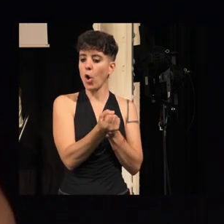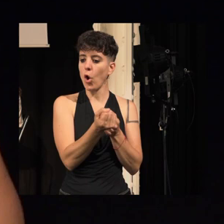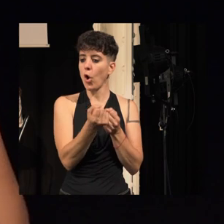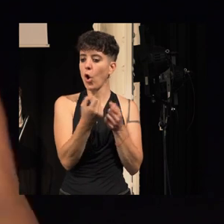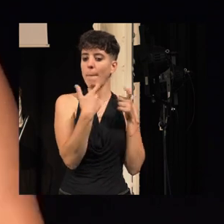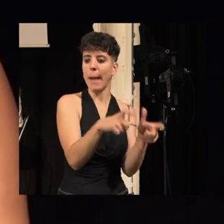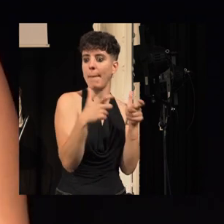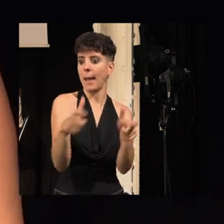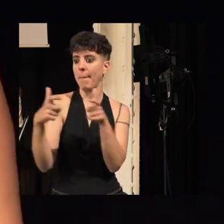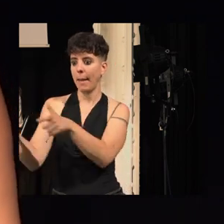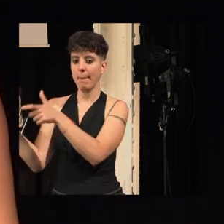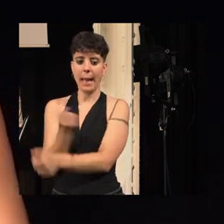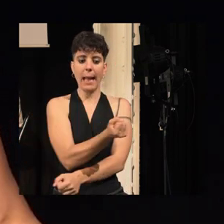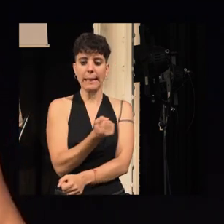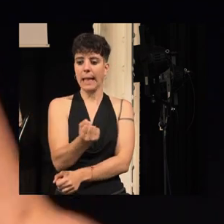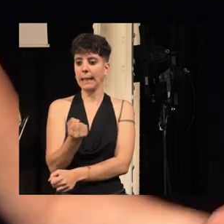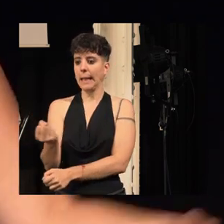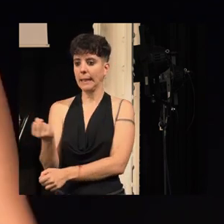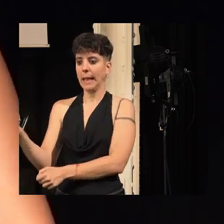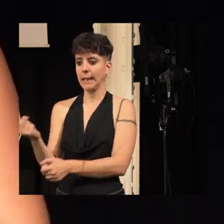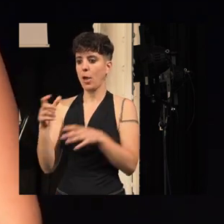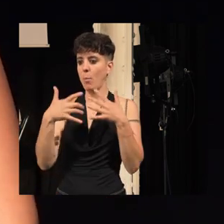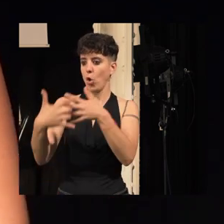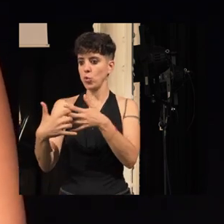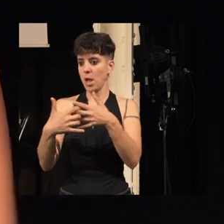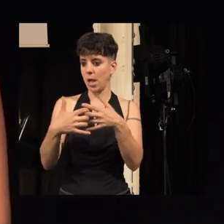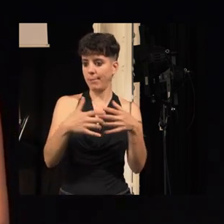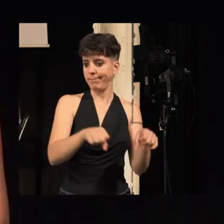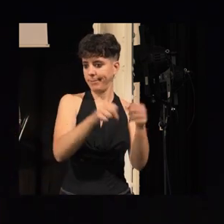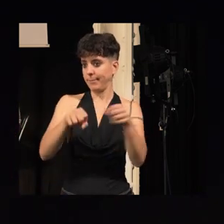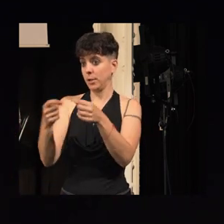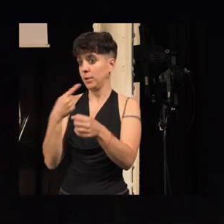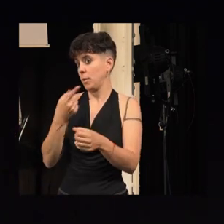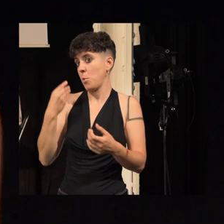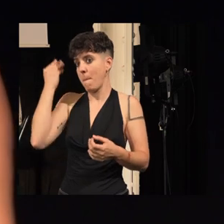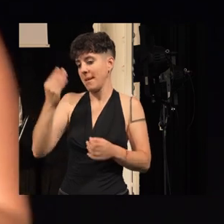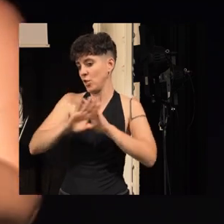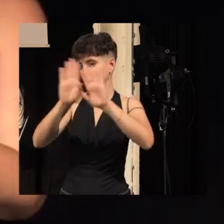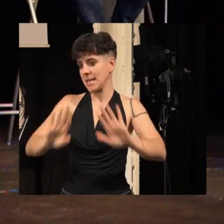fragmentada. Y dicho esto, yo creo que ya está. Gracias.